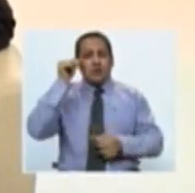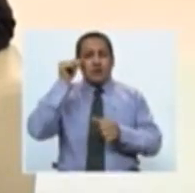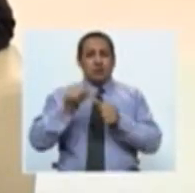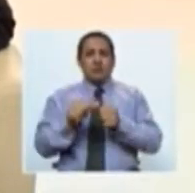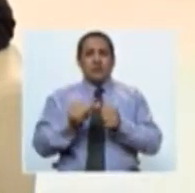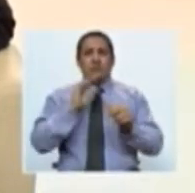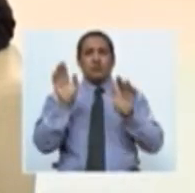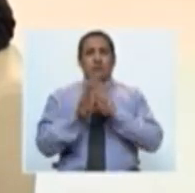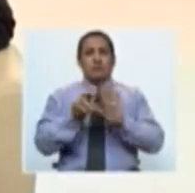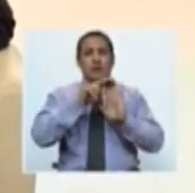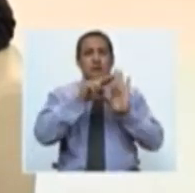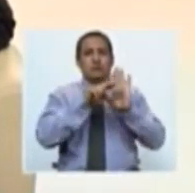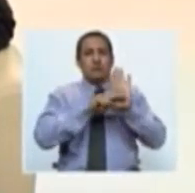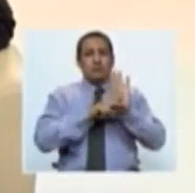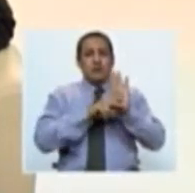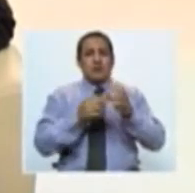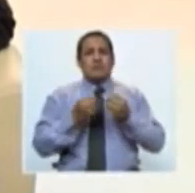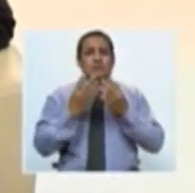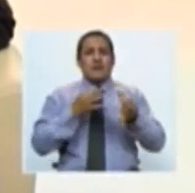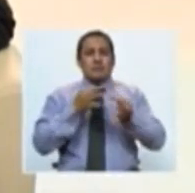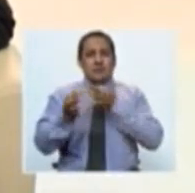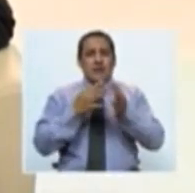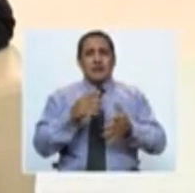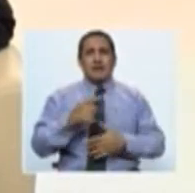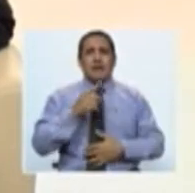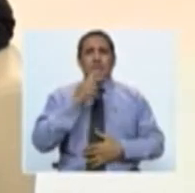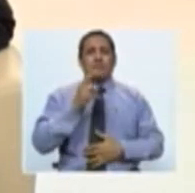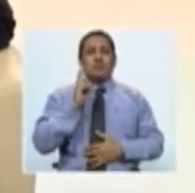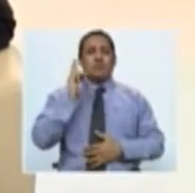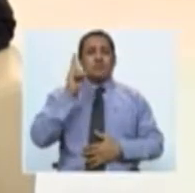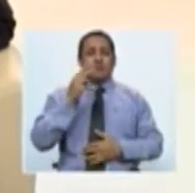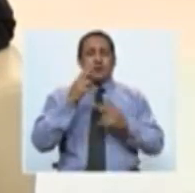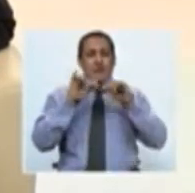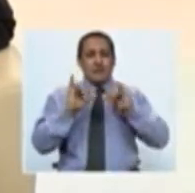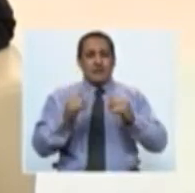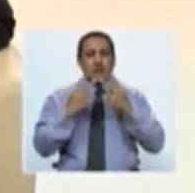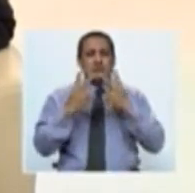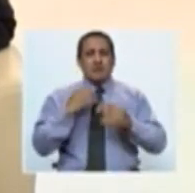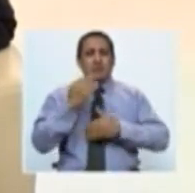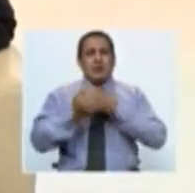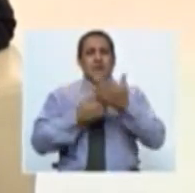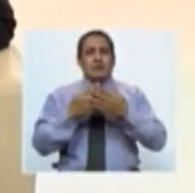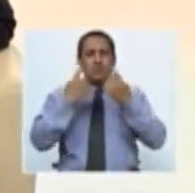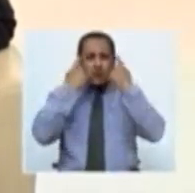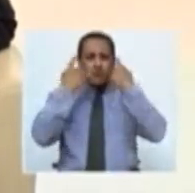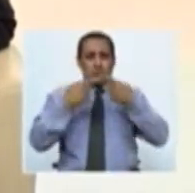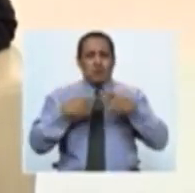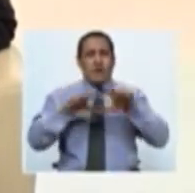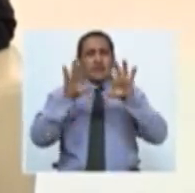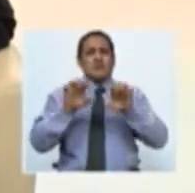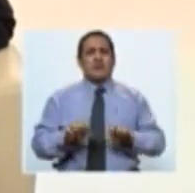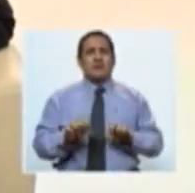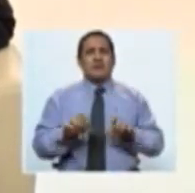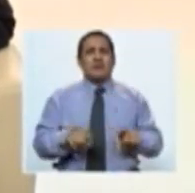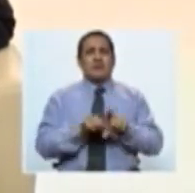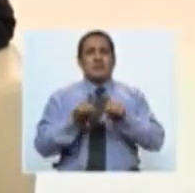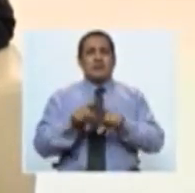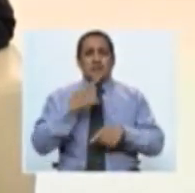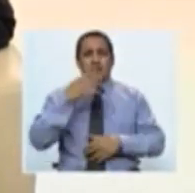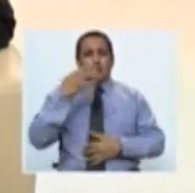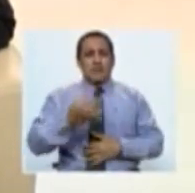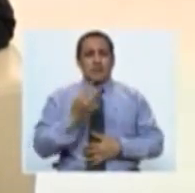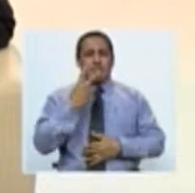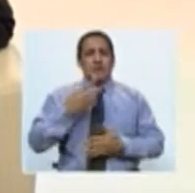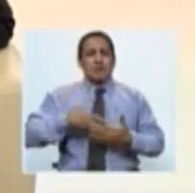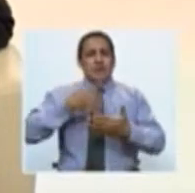recordar que la norma dice que el profesor se mantendrá en la carrera pública magisterial en la medida también que sea evaluado y que naturalmente